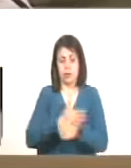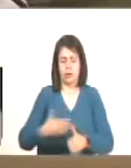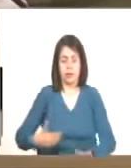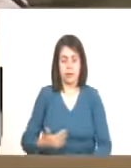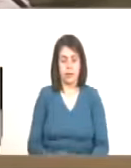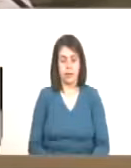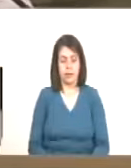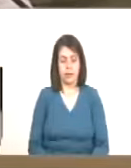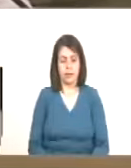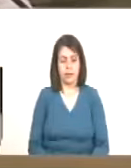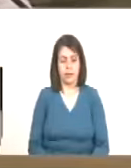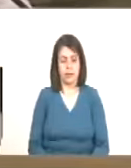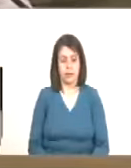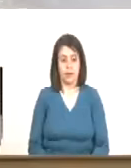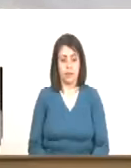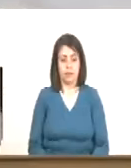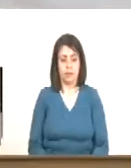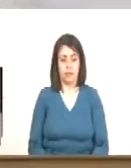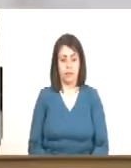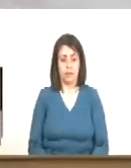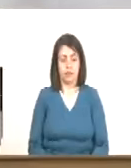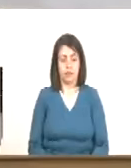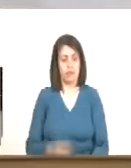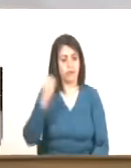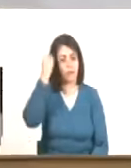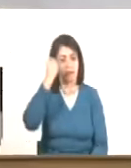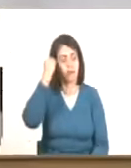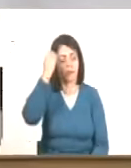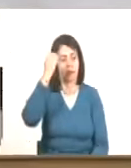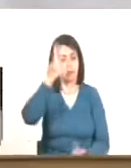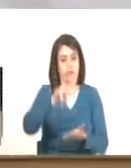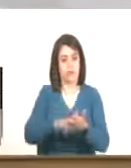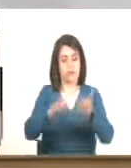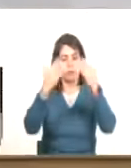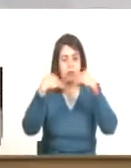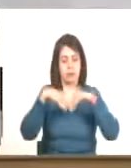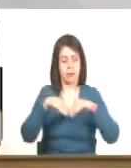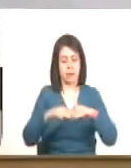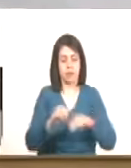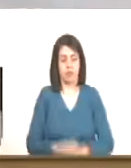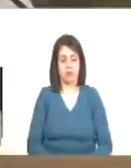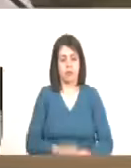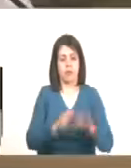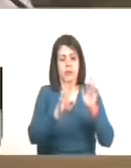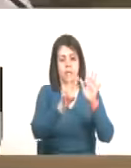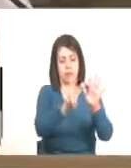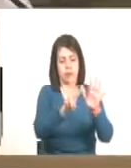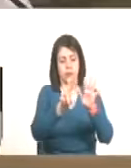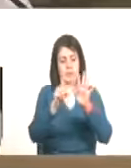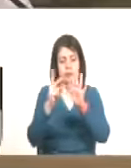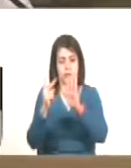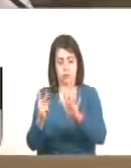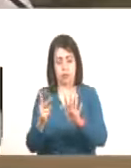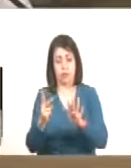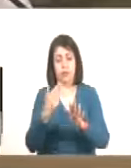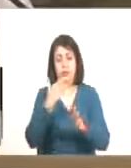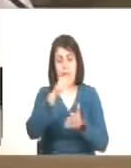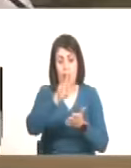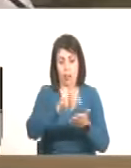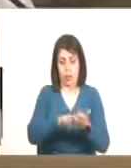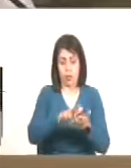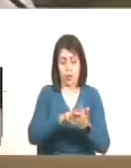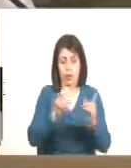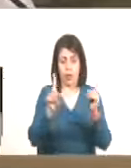vicepresidente. En consideración, aprobado. Siguiente. 72. Se propone aprobar